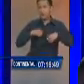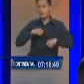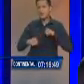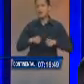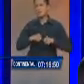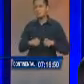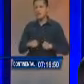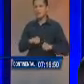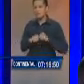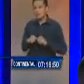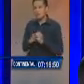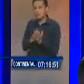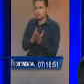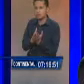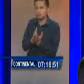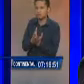a